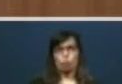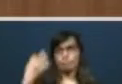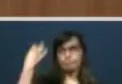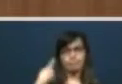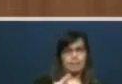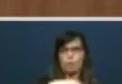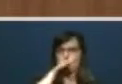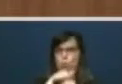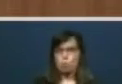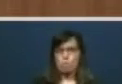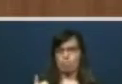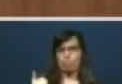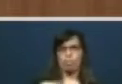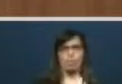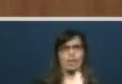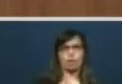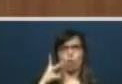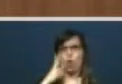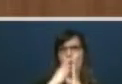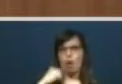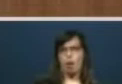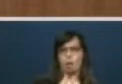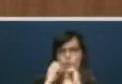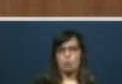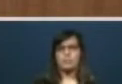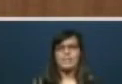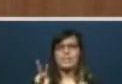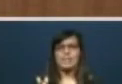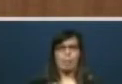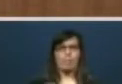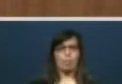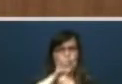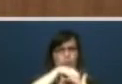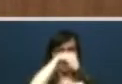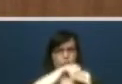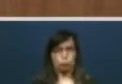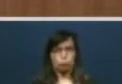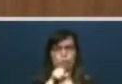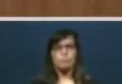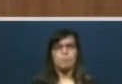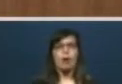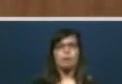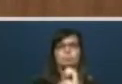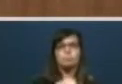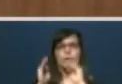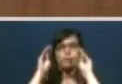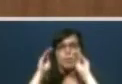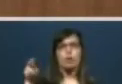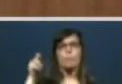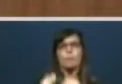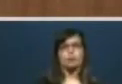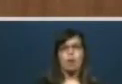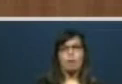acabamos de aprobar dos decretos sobre gobierno y autonomía de los centros y para implantar la formación profesional básica respectivamente